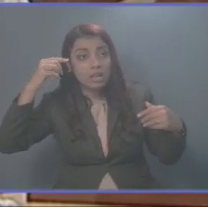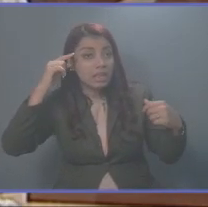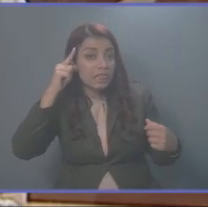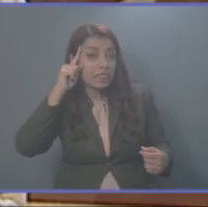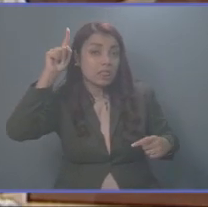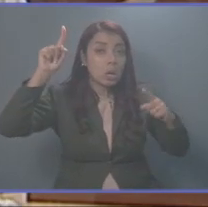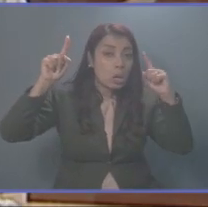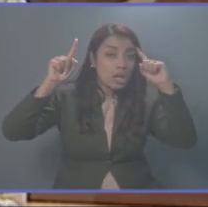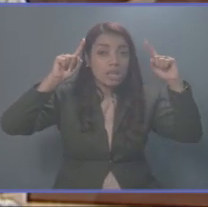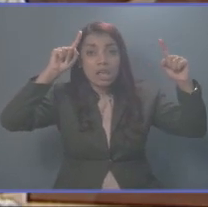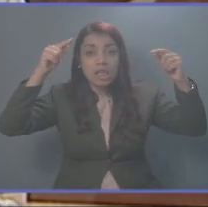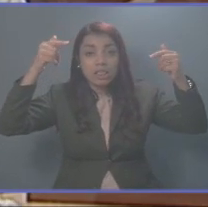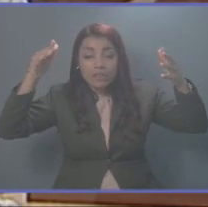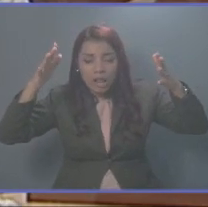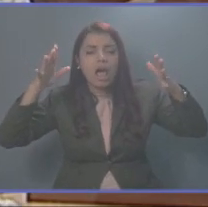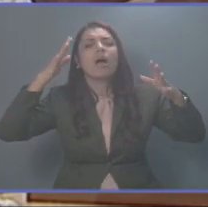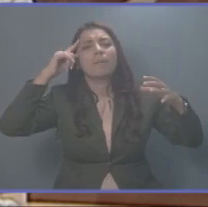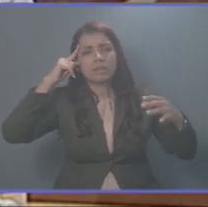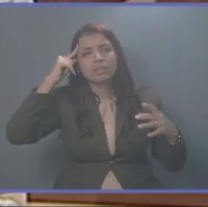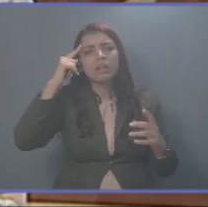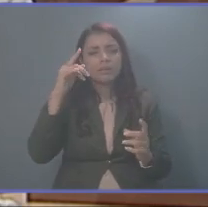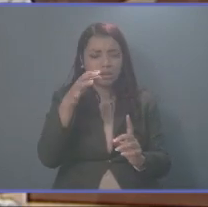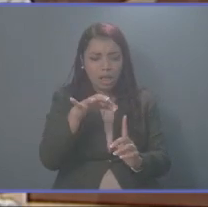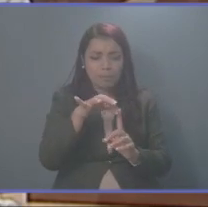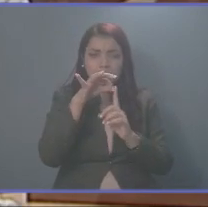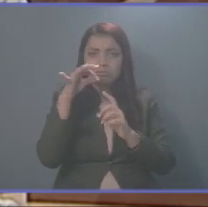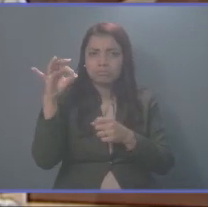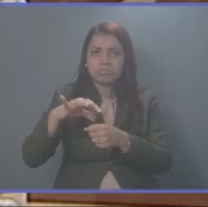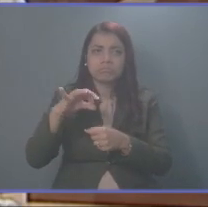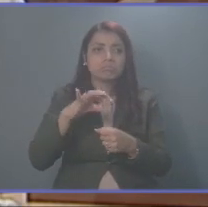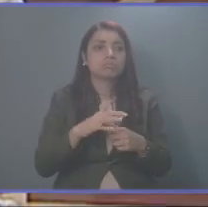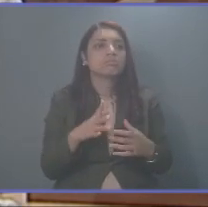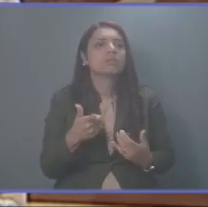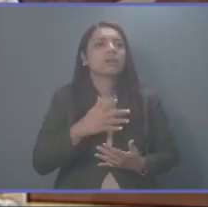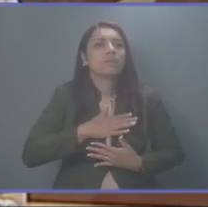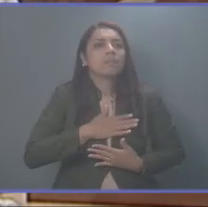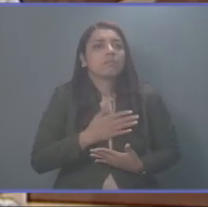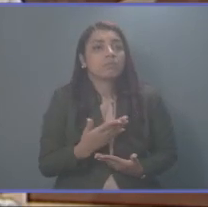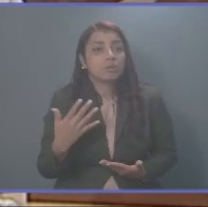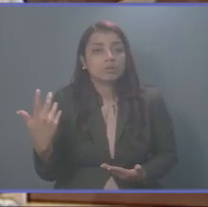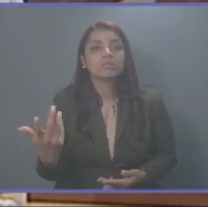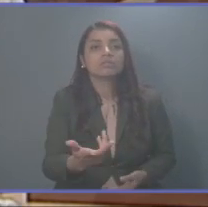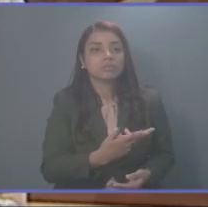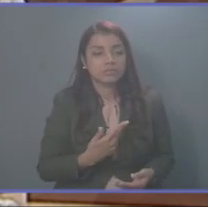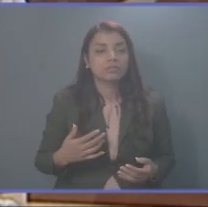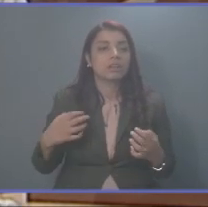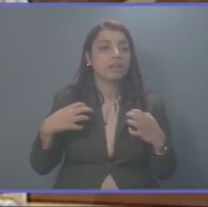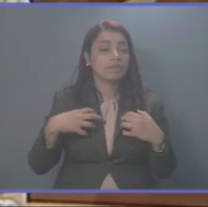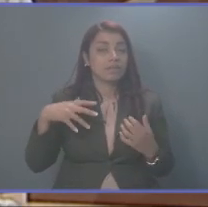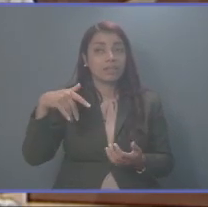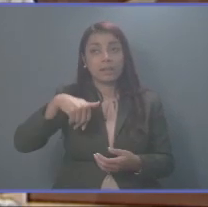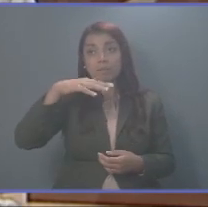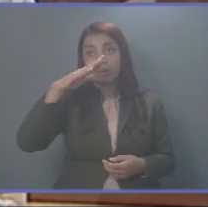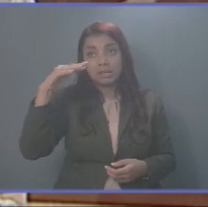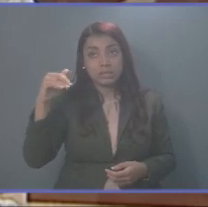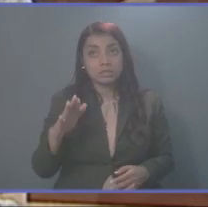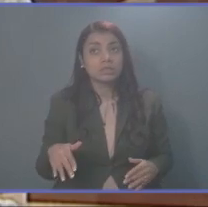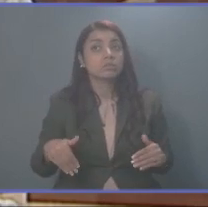pero con una voluntad común de mejorar las condiciones de vida en nuestro país. Por lo tanto,